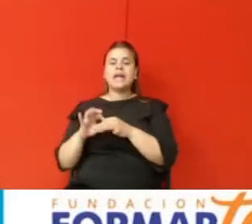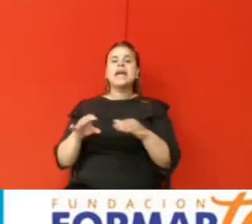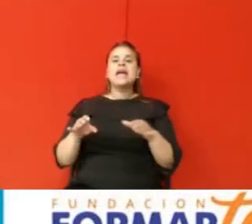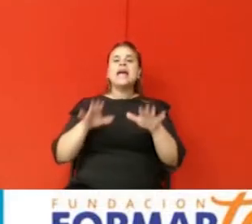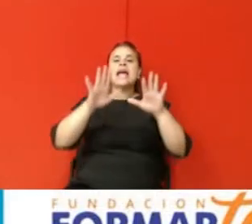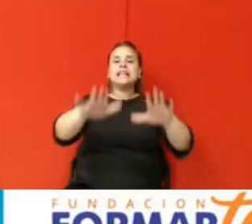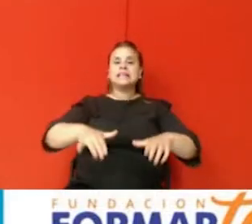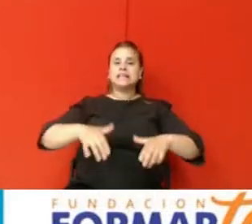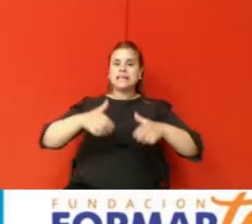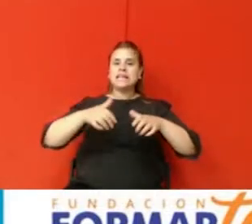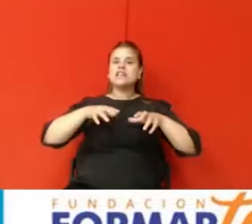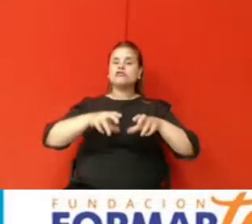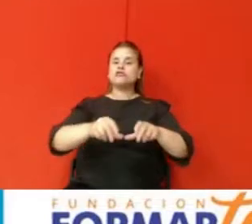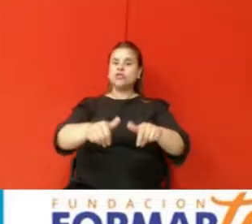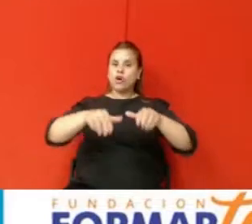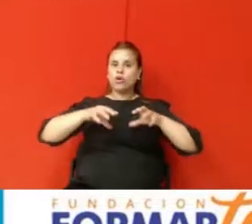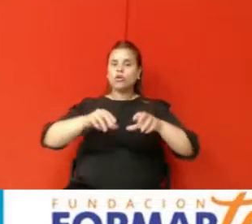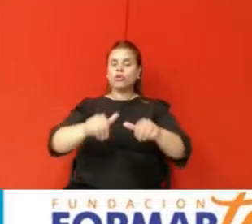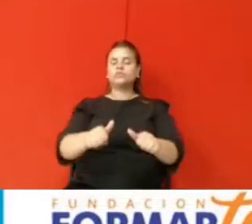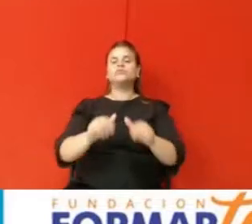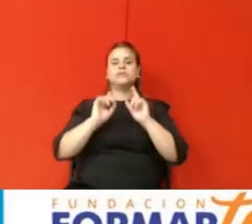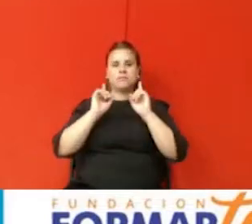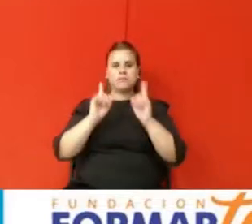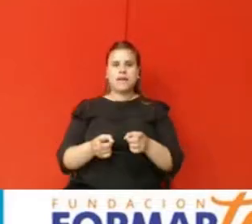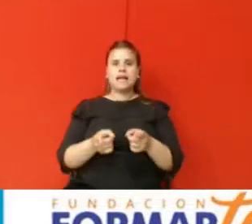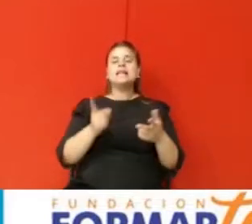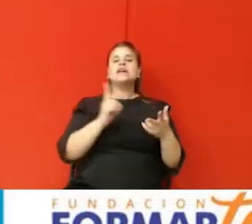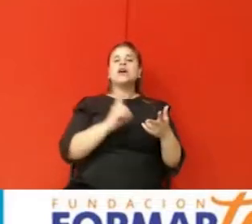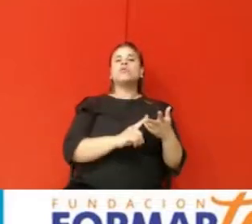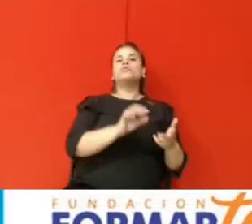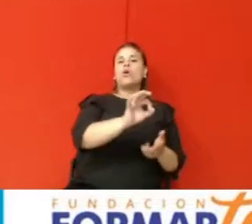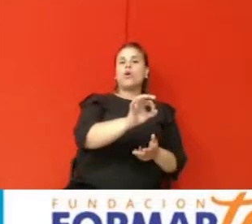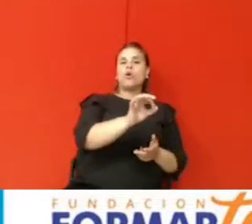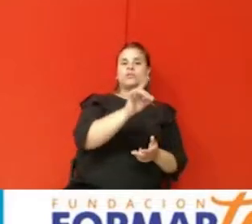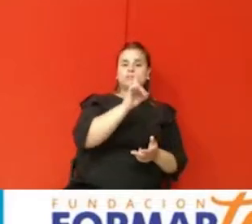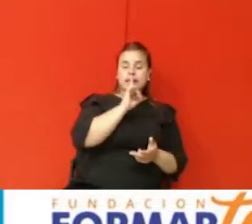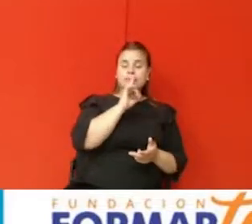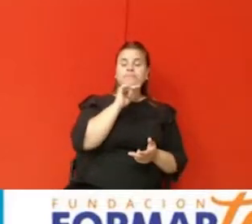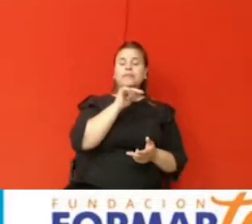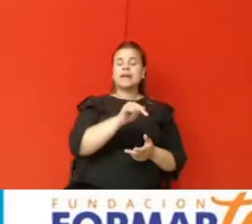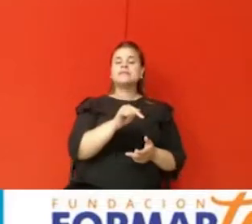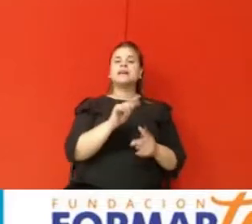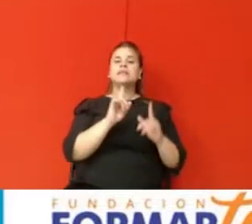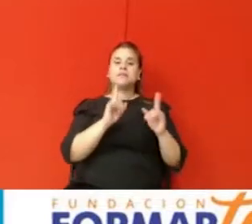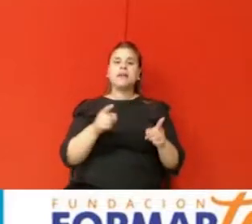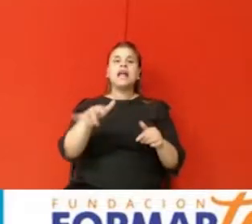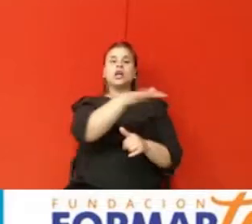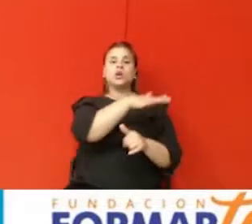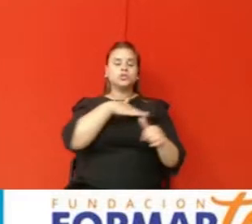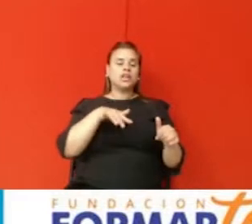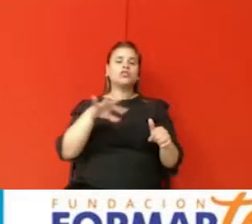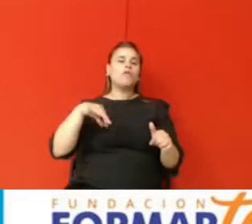de recuperación y rehabilitación, la terapista ocupacional que trabaja sobre las actividades de la vida